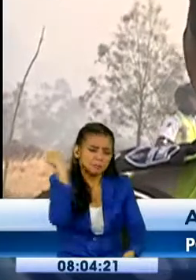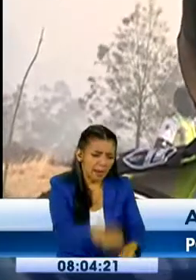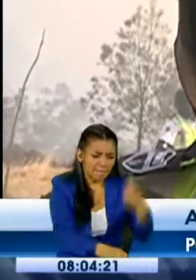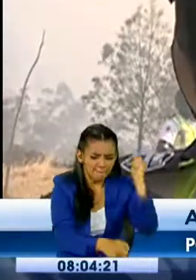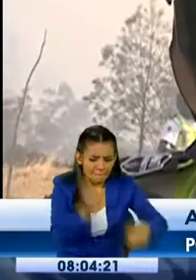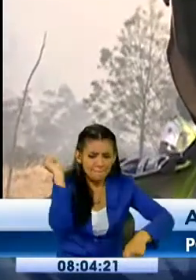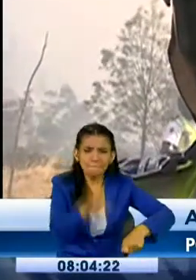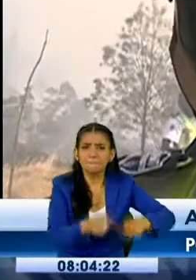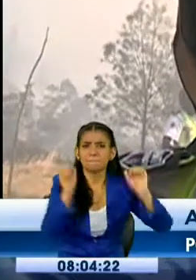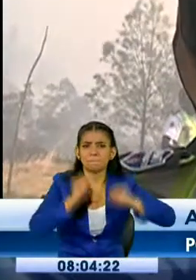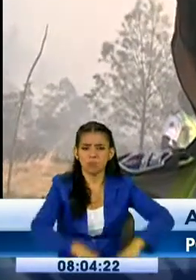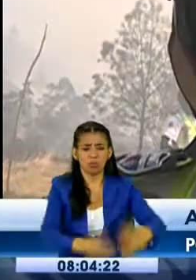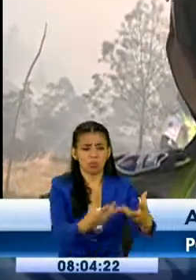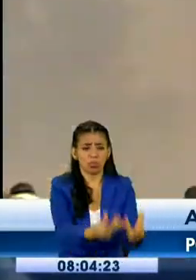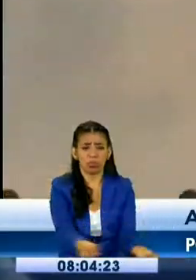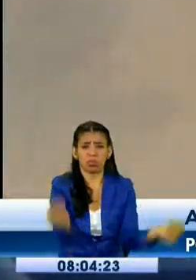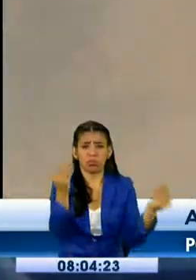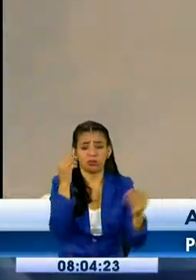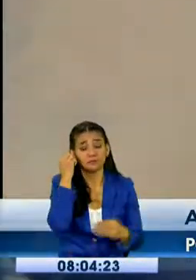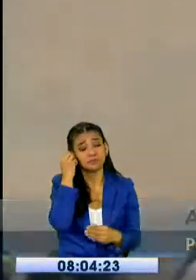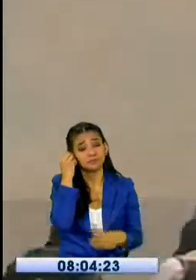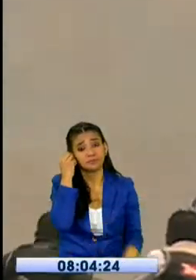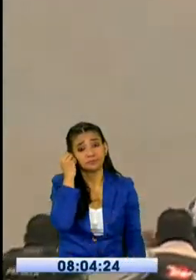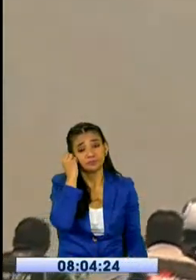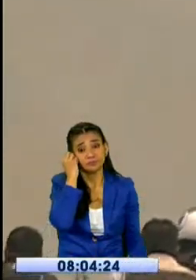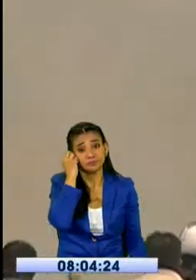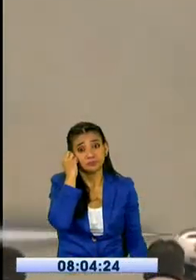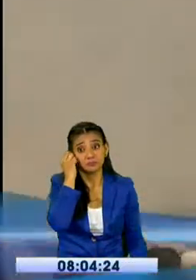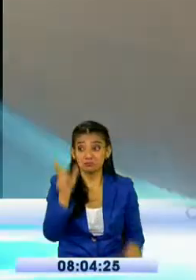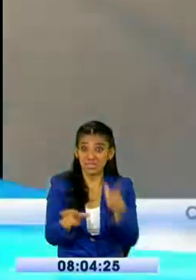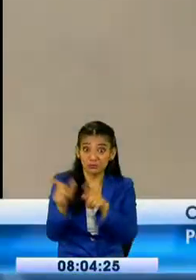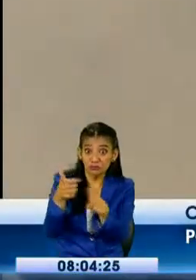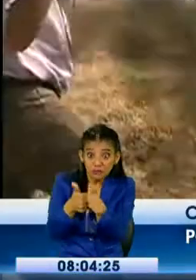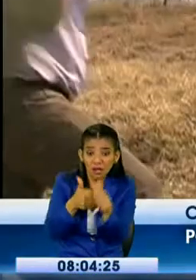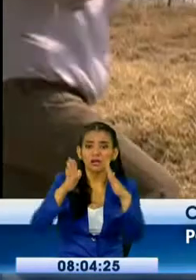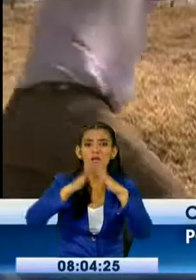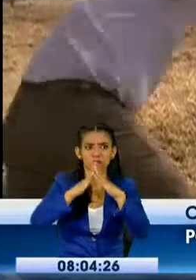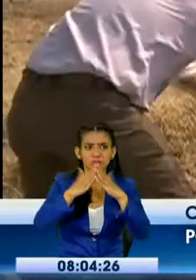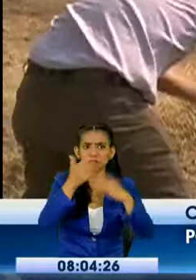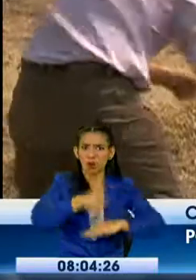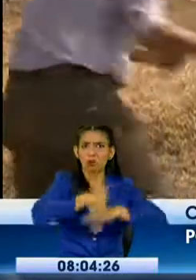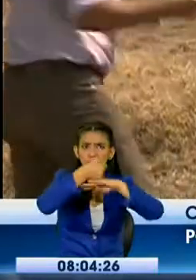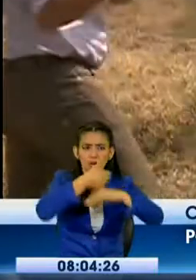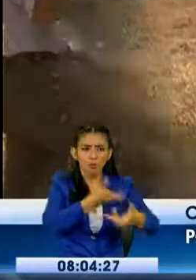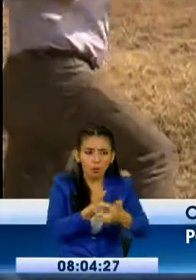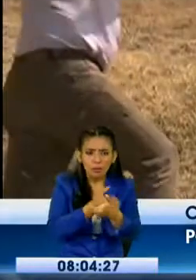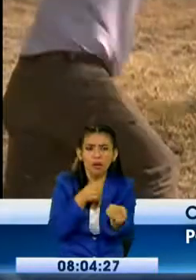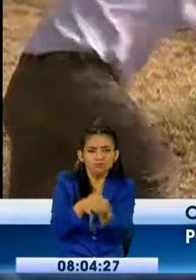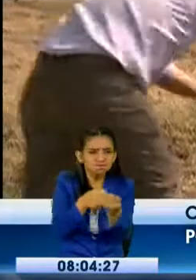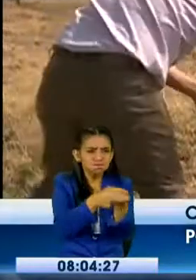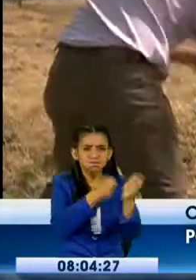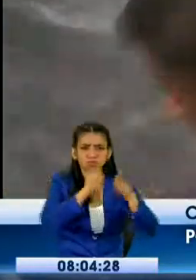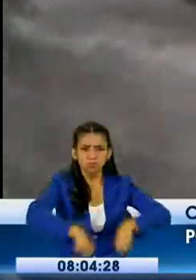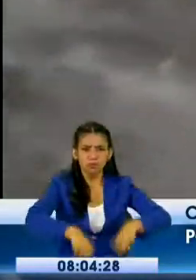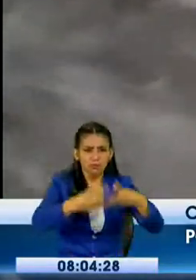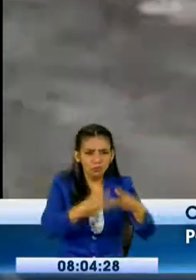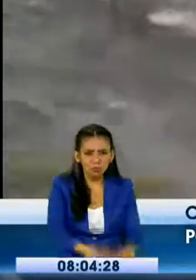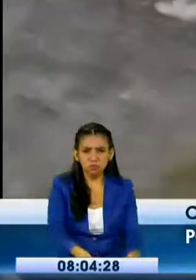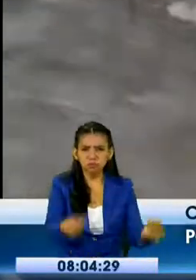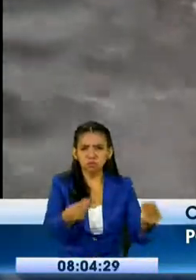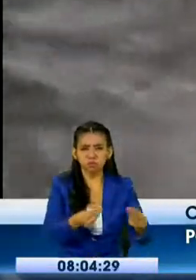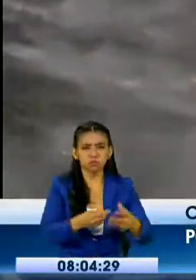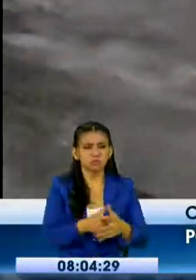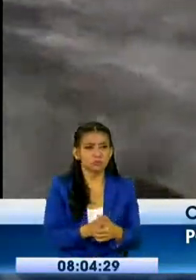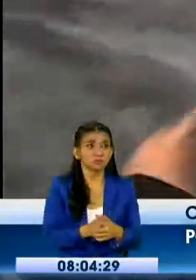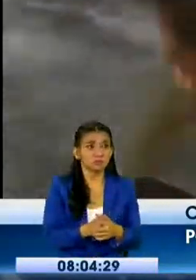espacio que se estaba consumiendo. Los habitantes de la zona colaboraban con las autoridades y los bomberos para sofocar el incendio. Sí,